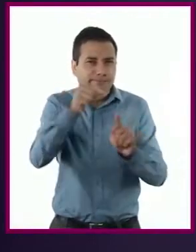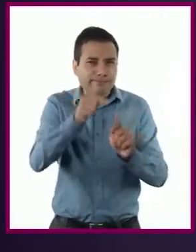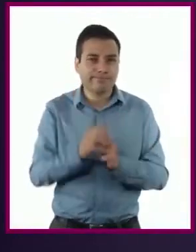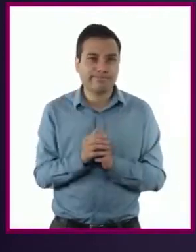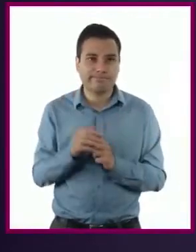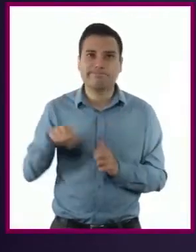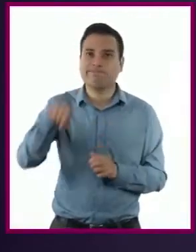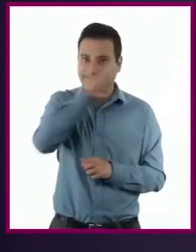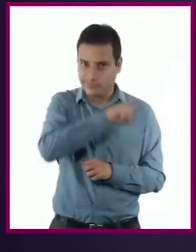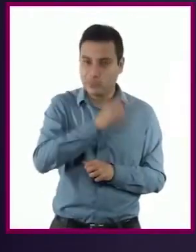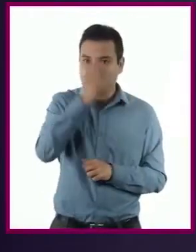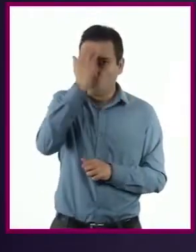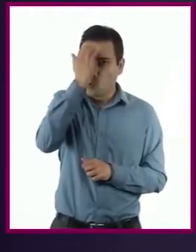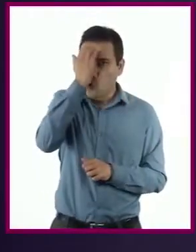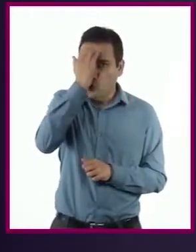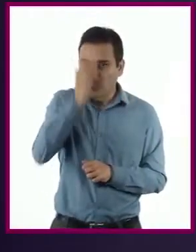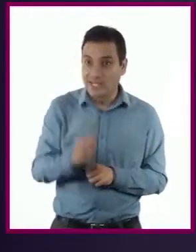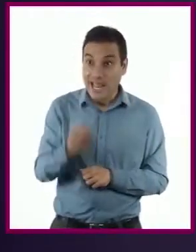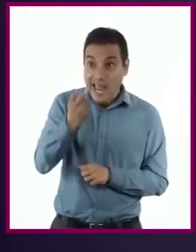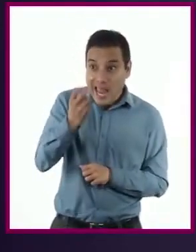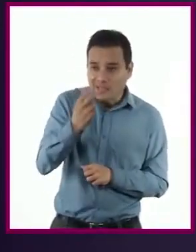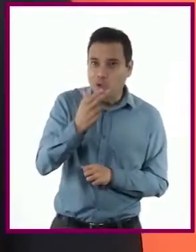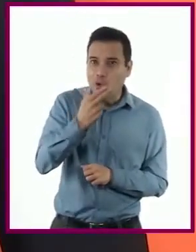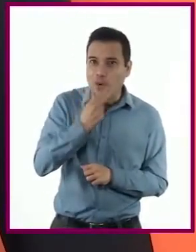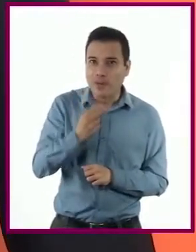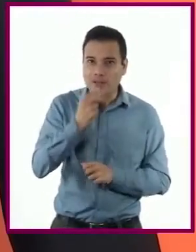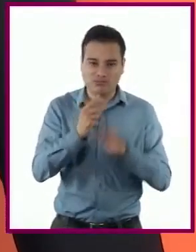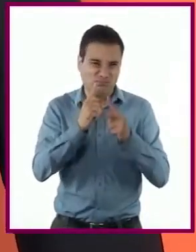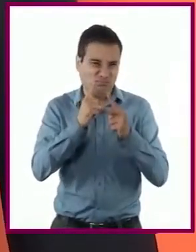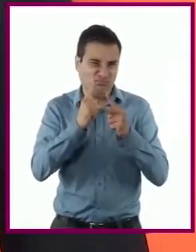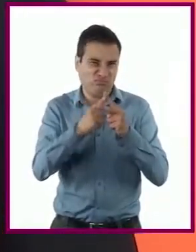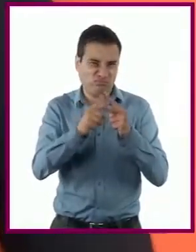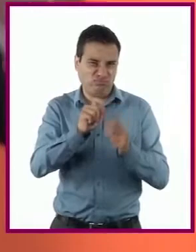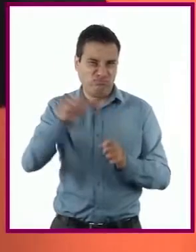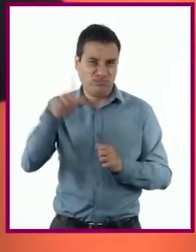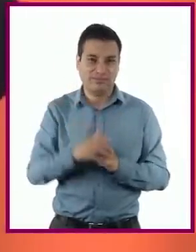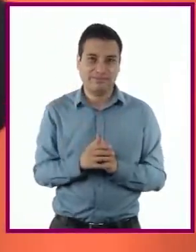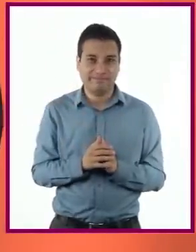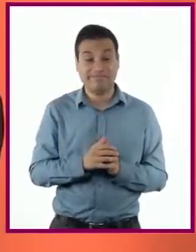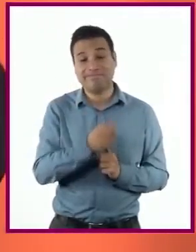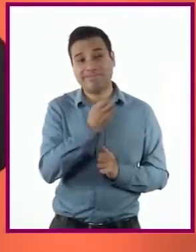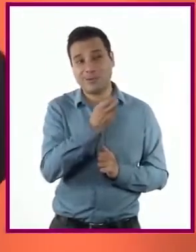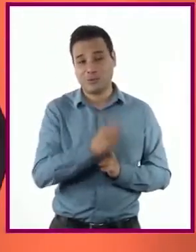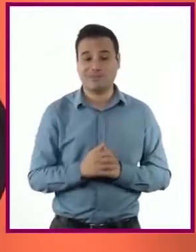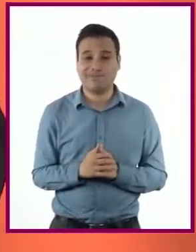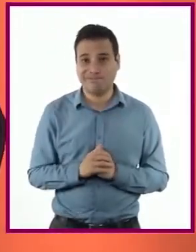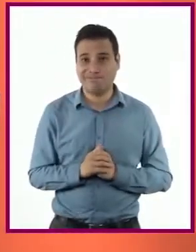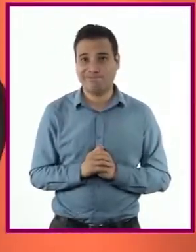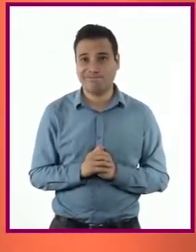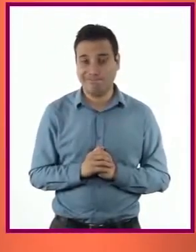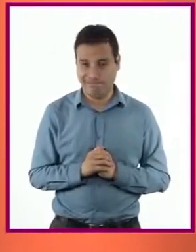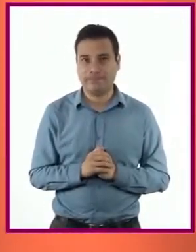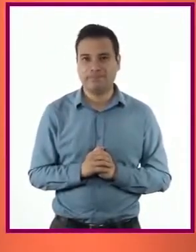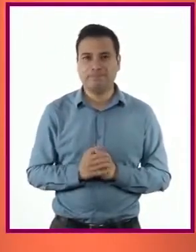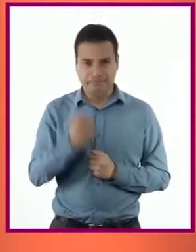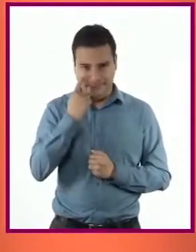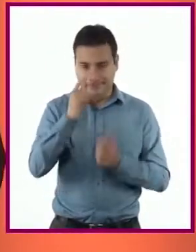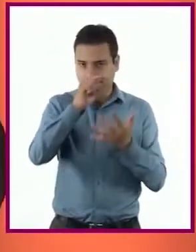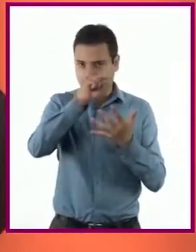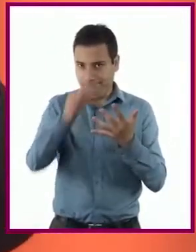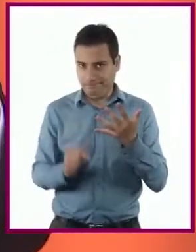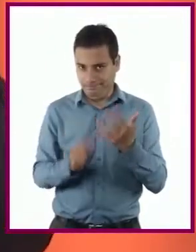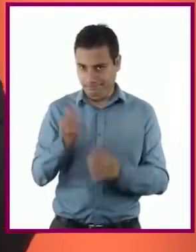las aportaciones de Turing a las matemáticas. Correcto, Leslie. Para ello, se requieren los siguientes